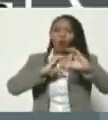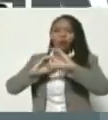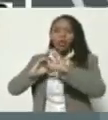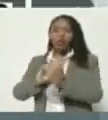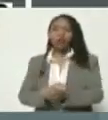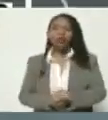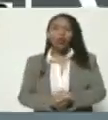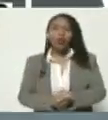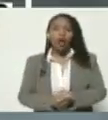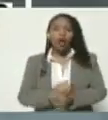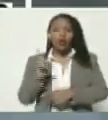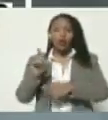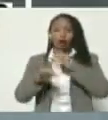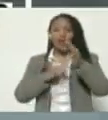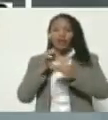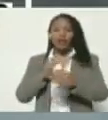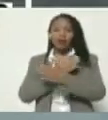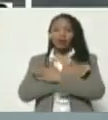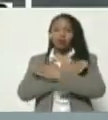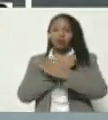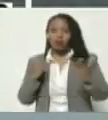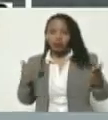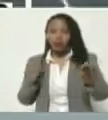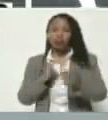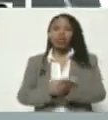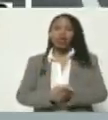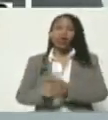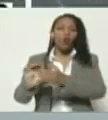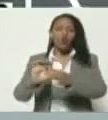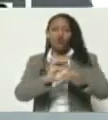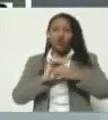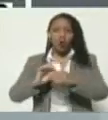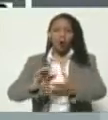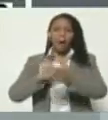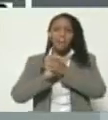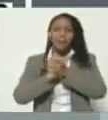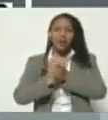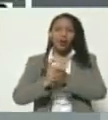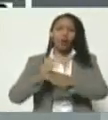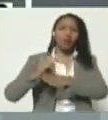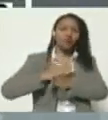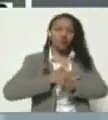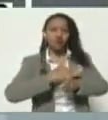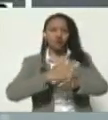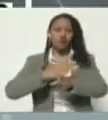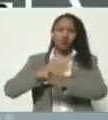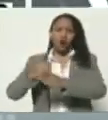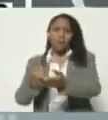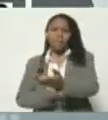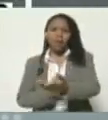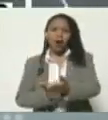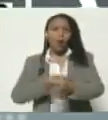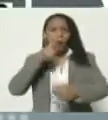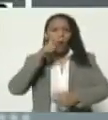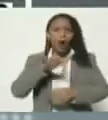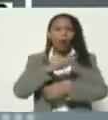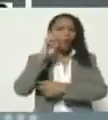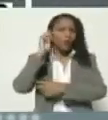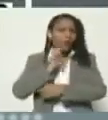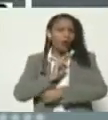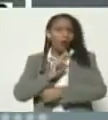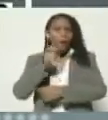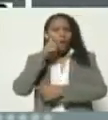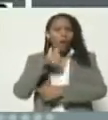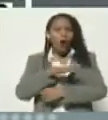que ha privado es la solidaridad, la unión, la camaradería, la hermandad, como pueblo bolivariano, como